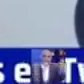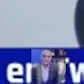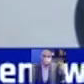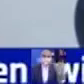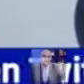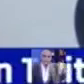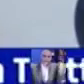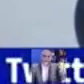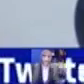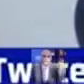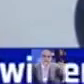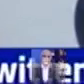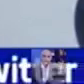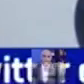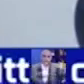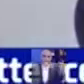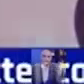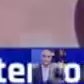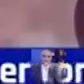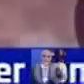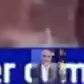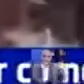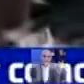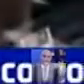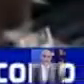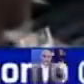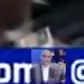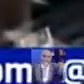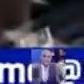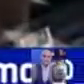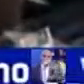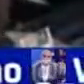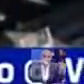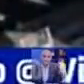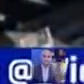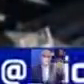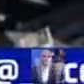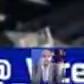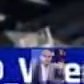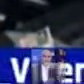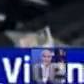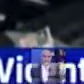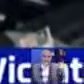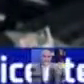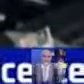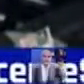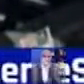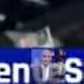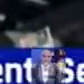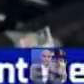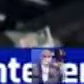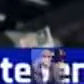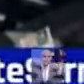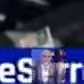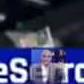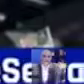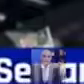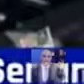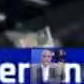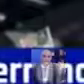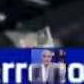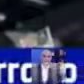por como un lobo con piel de oveja, porque hay que recordar,